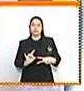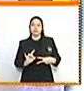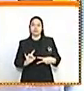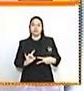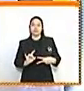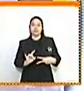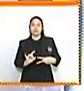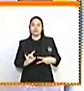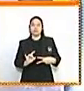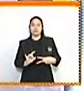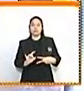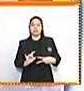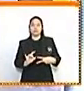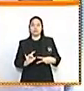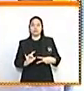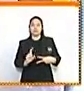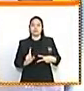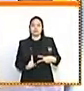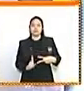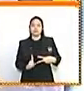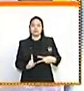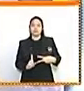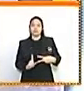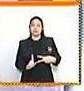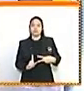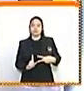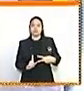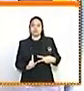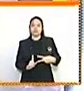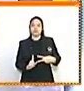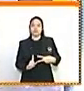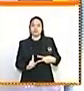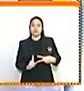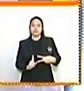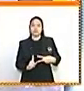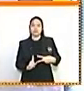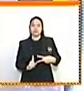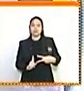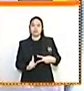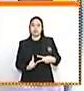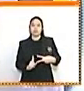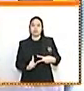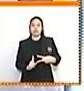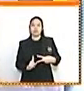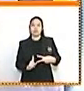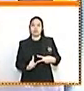dígito. 1. Segundo dígito. 2.